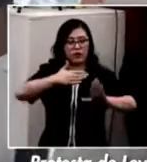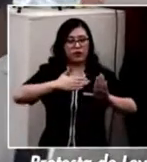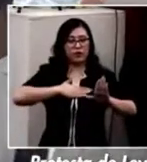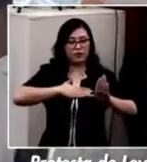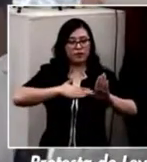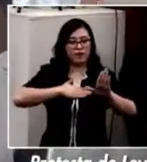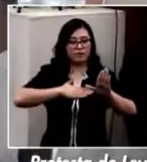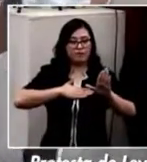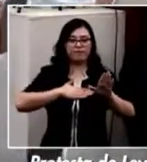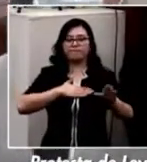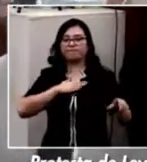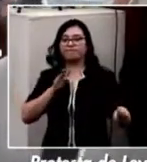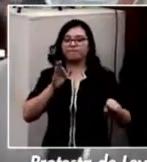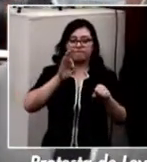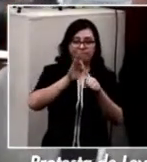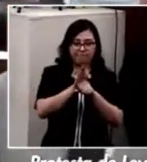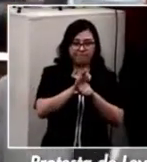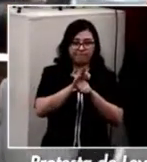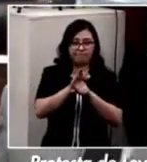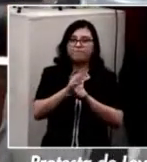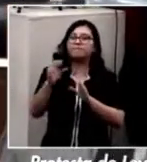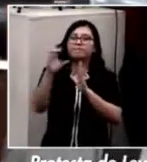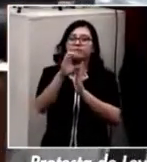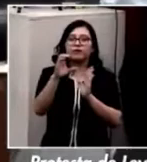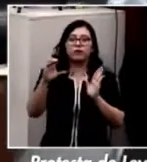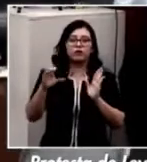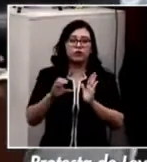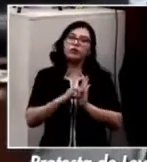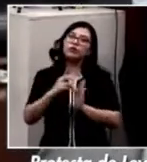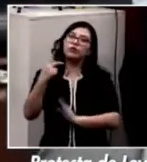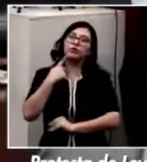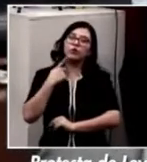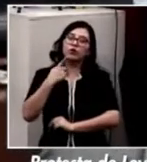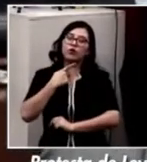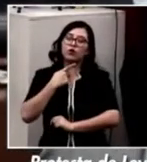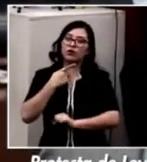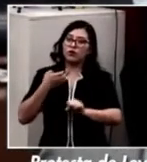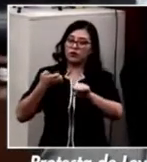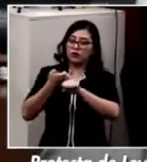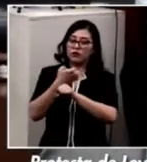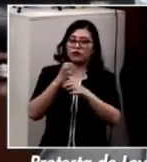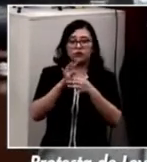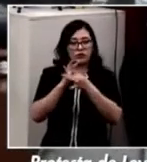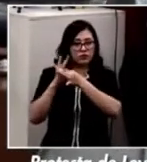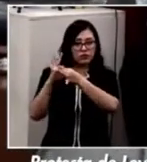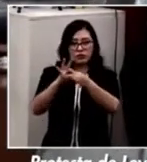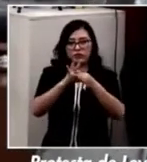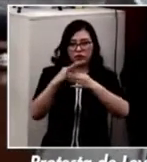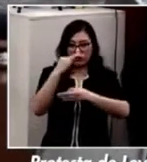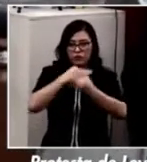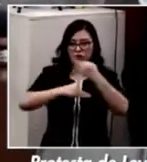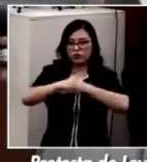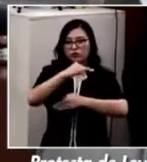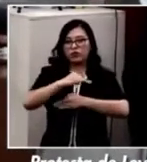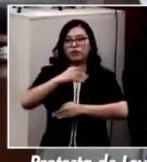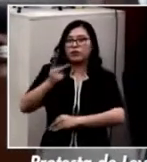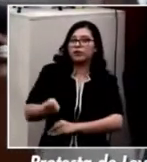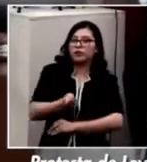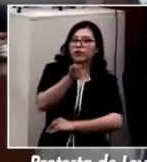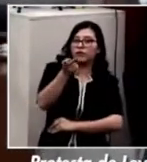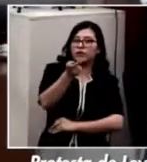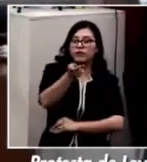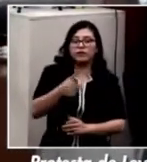para combatir este flagelo. Es como tú bien lo refieres, hace días se generaron estas acciones tanto en el